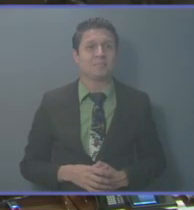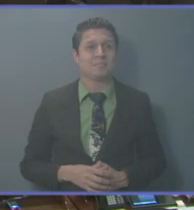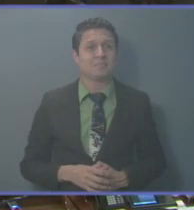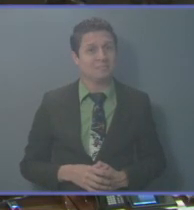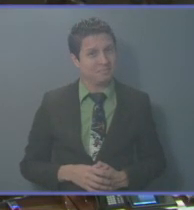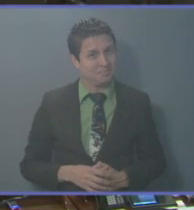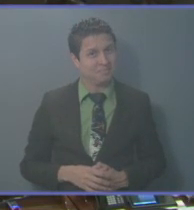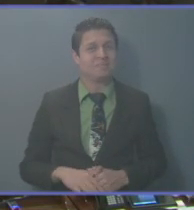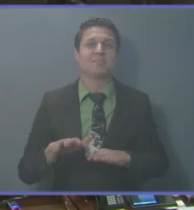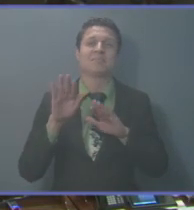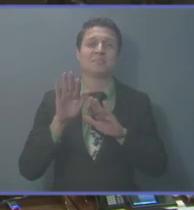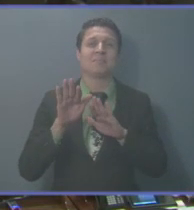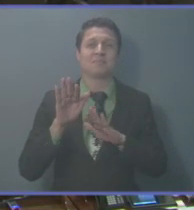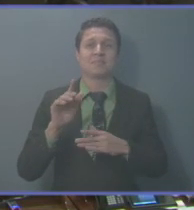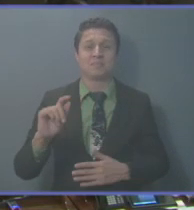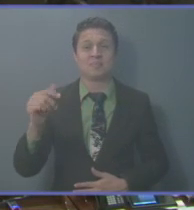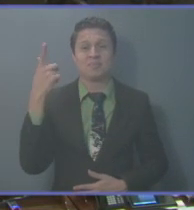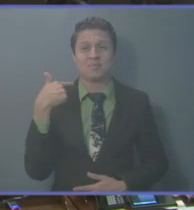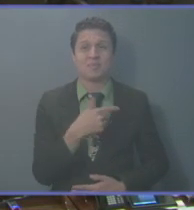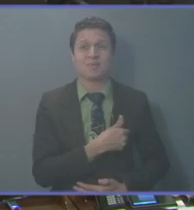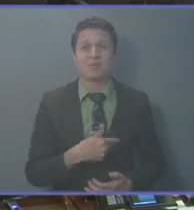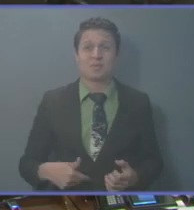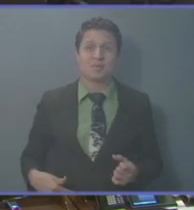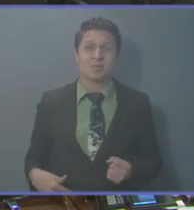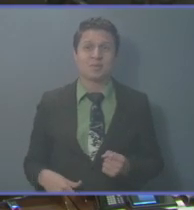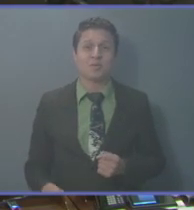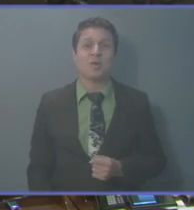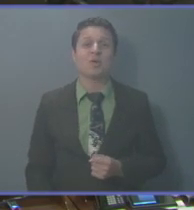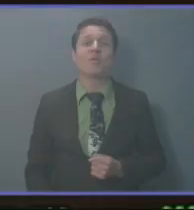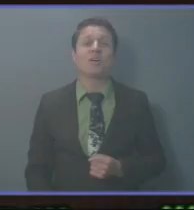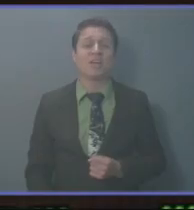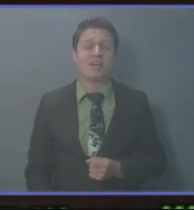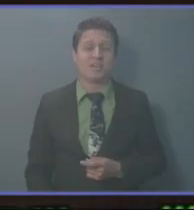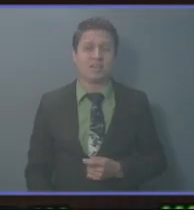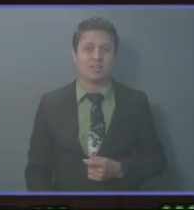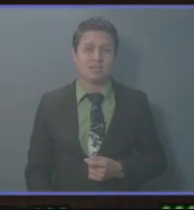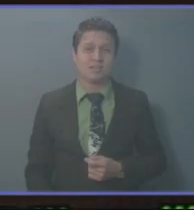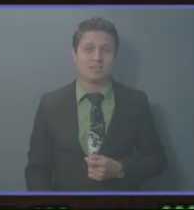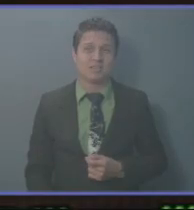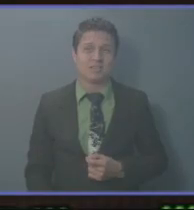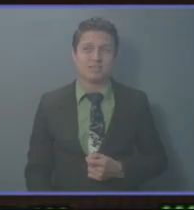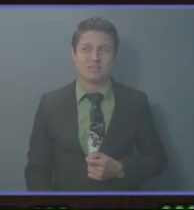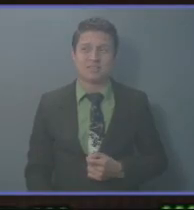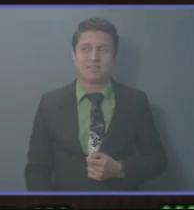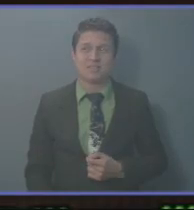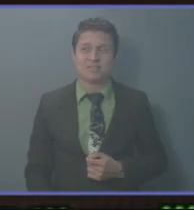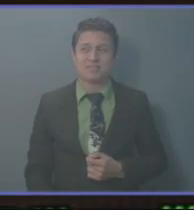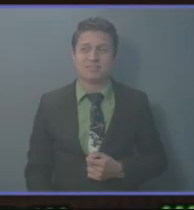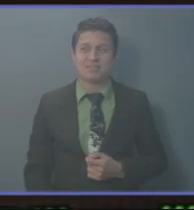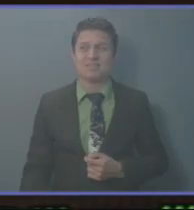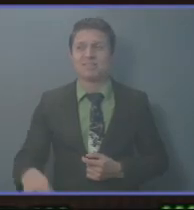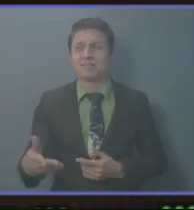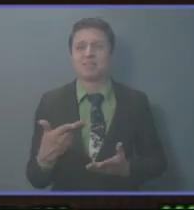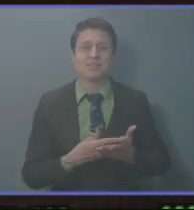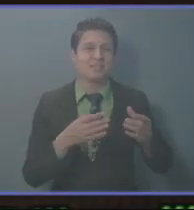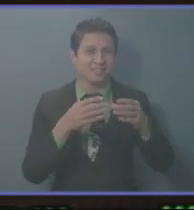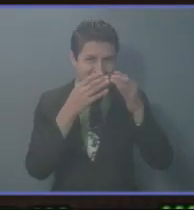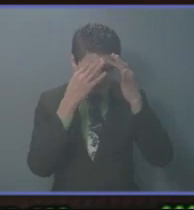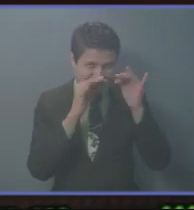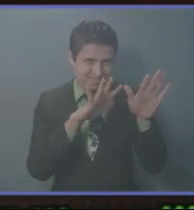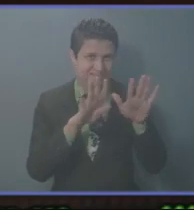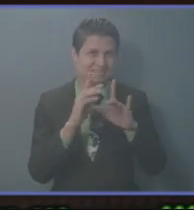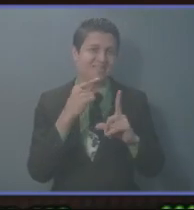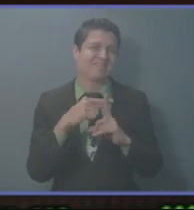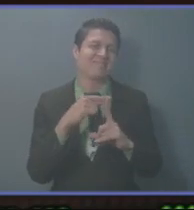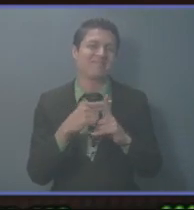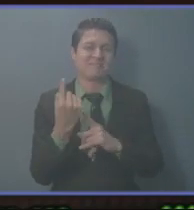Gracias, presidente. Palacio Legislativo, San Salvador, 29 de abril del 2020. Dictamen número 14 favorable.